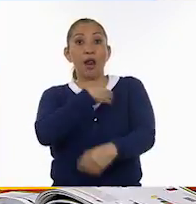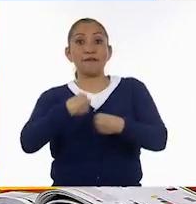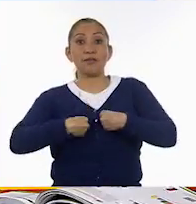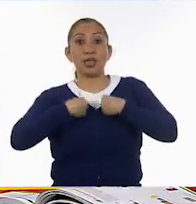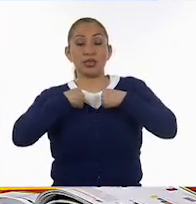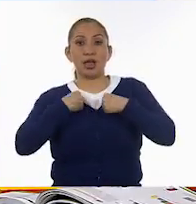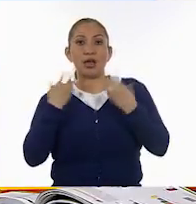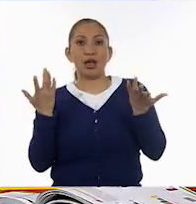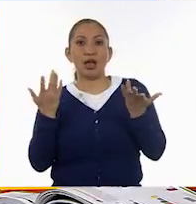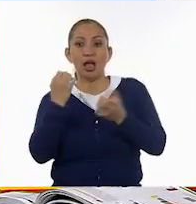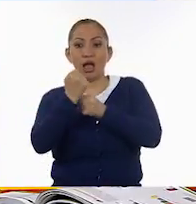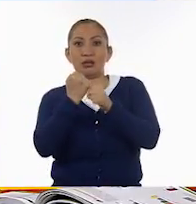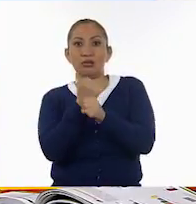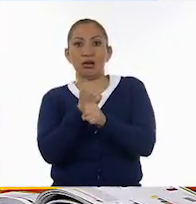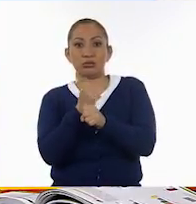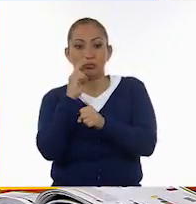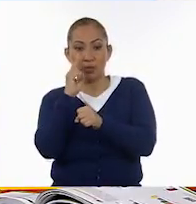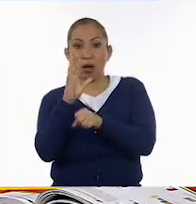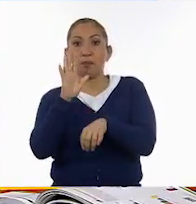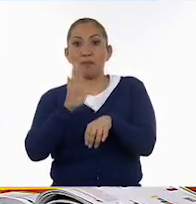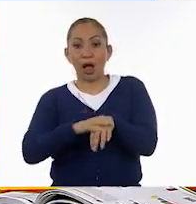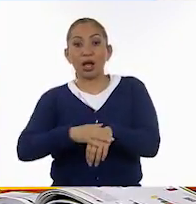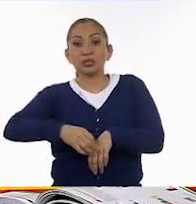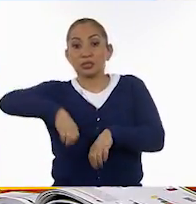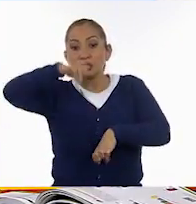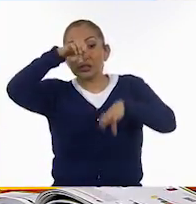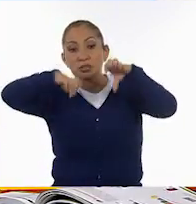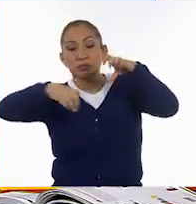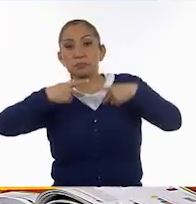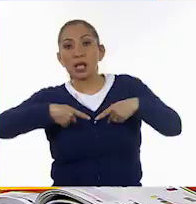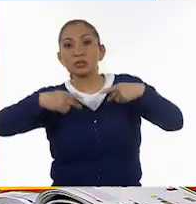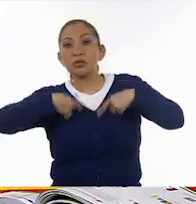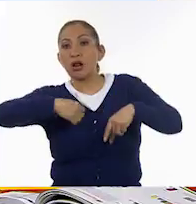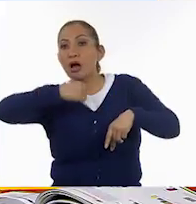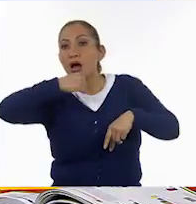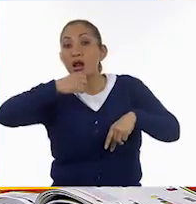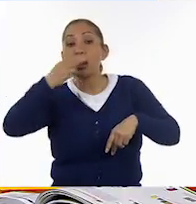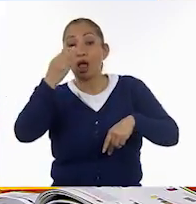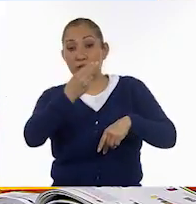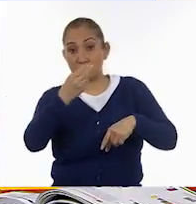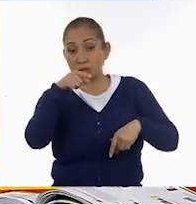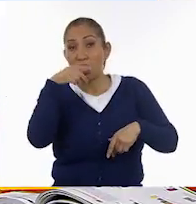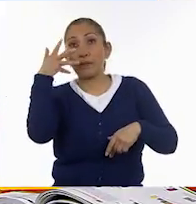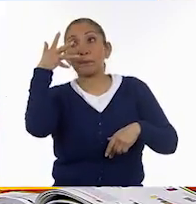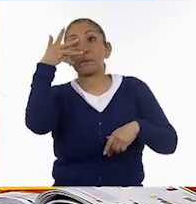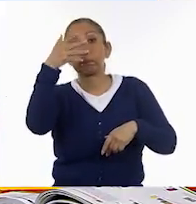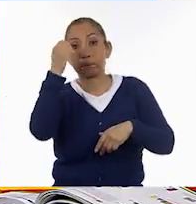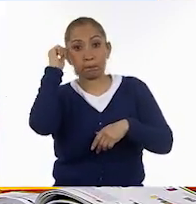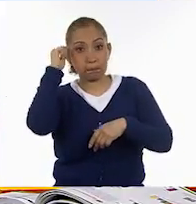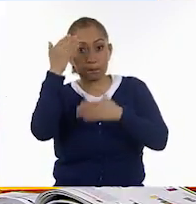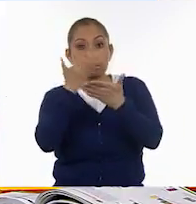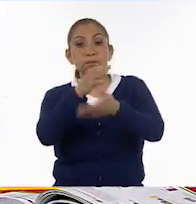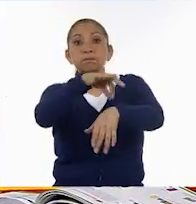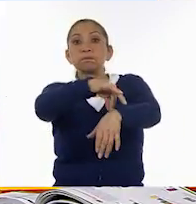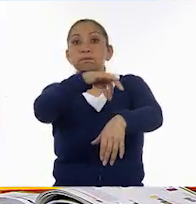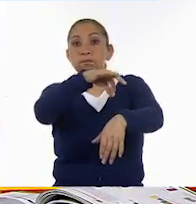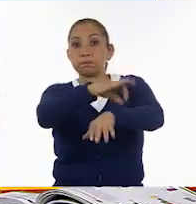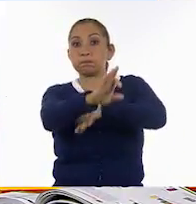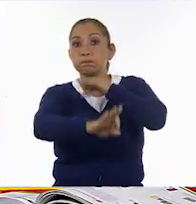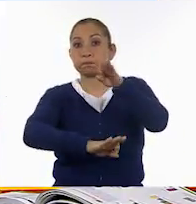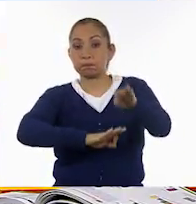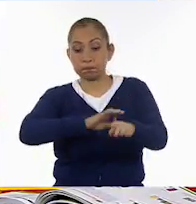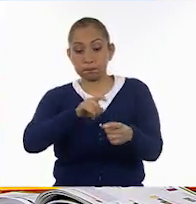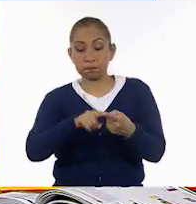también vemos que tenemos una cantidad importante de adultos mayores que van a requerir también de ciertos servicios de salud.